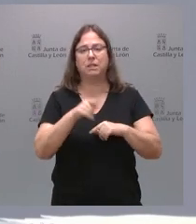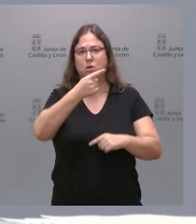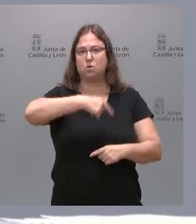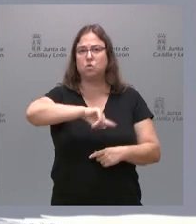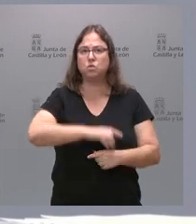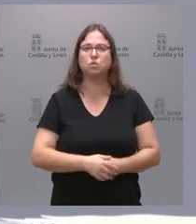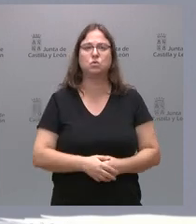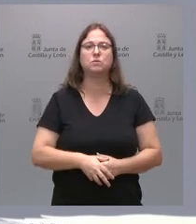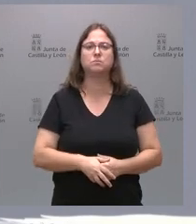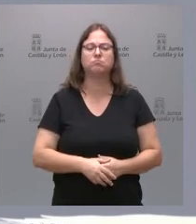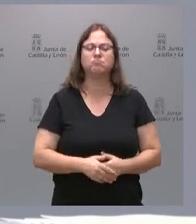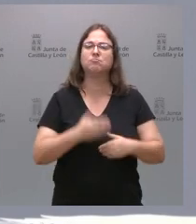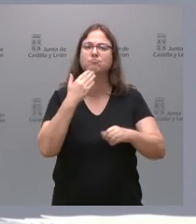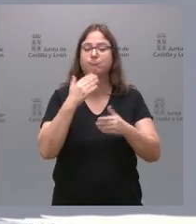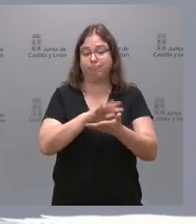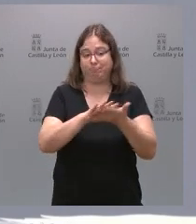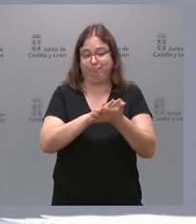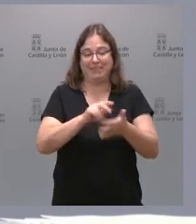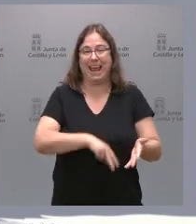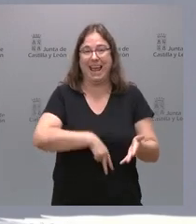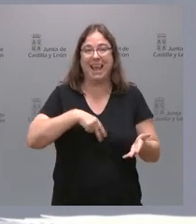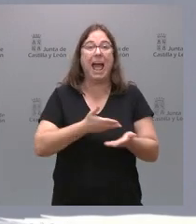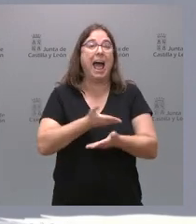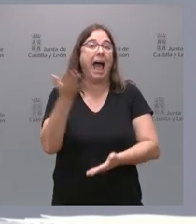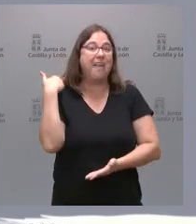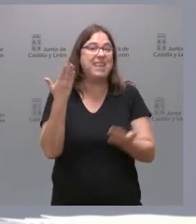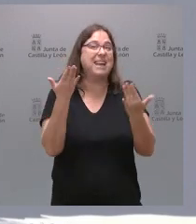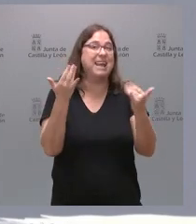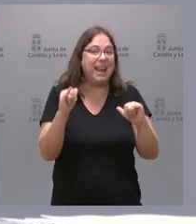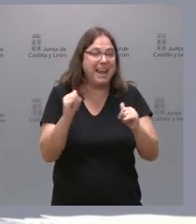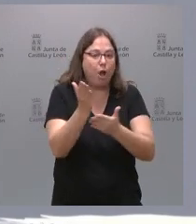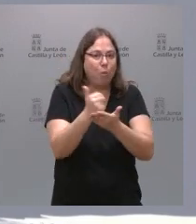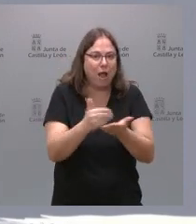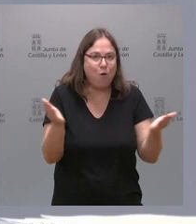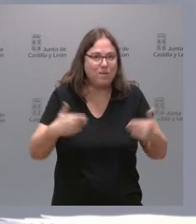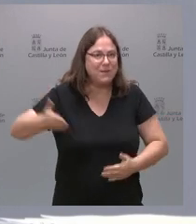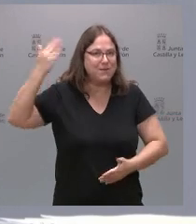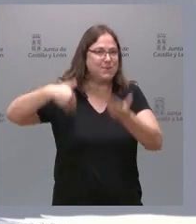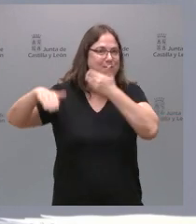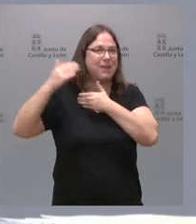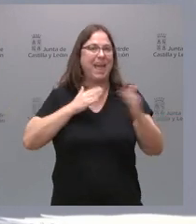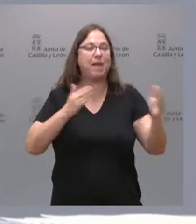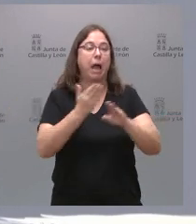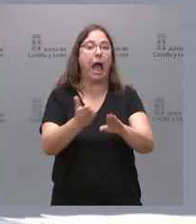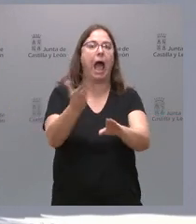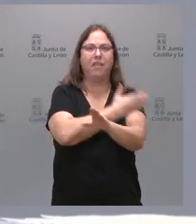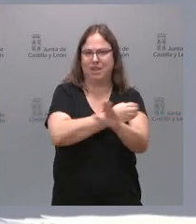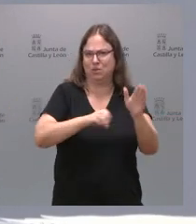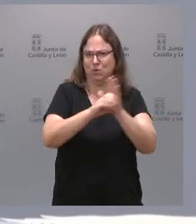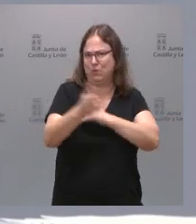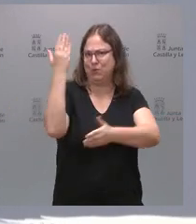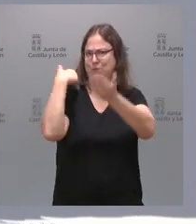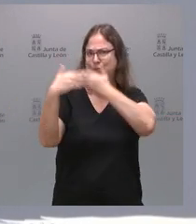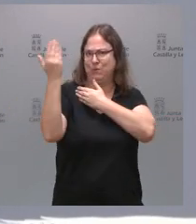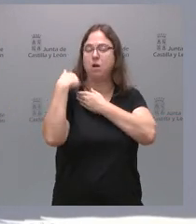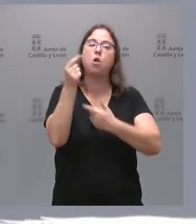y hablo ya con carácter general porque no existía ni la comunidad Autónoma ni las comunidades autónomas estamos hablando incluso de un periodo preconstitucional vamos a